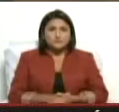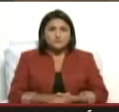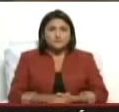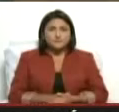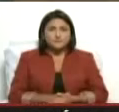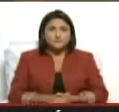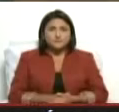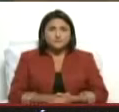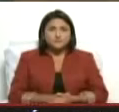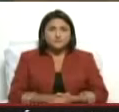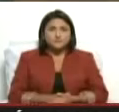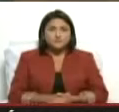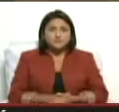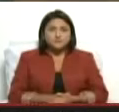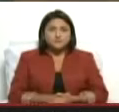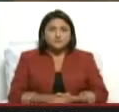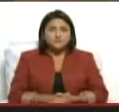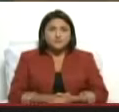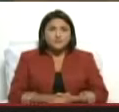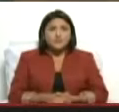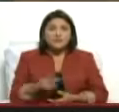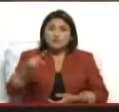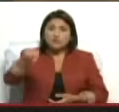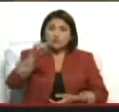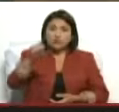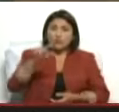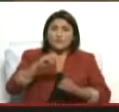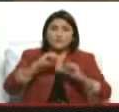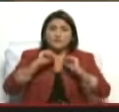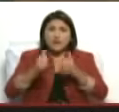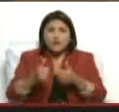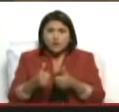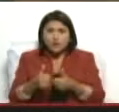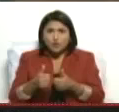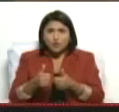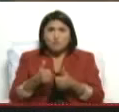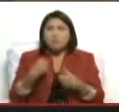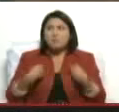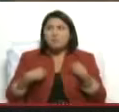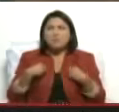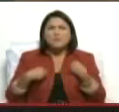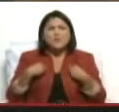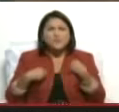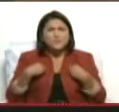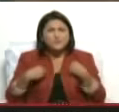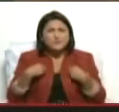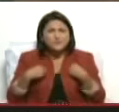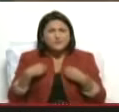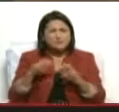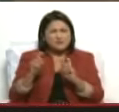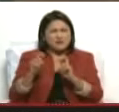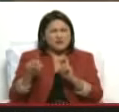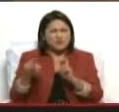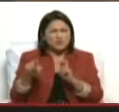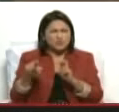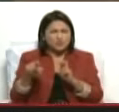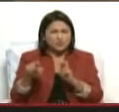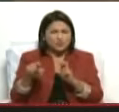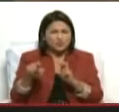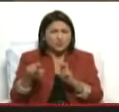asesorías técnicas comenzaron por preocuparse de forma muy extraña